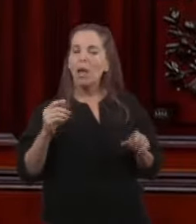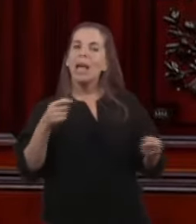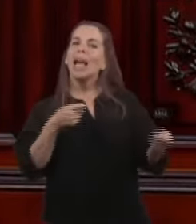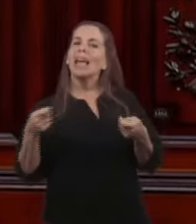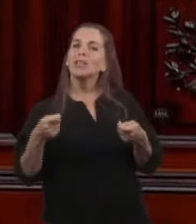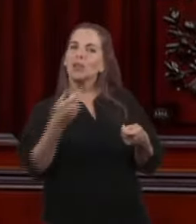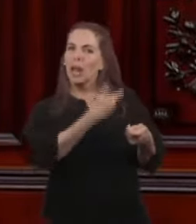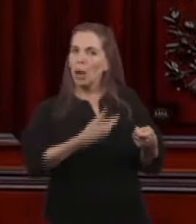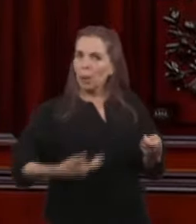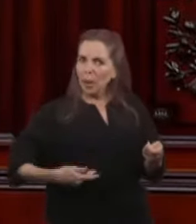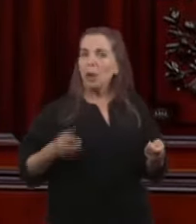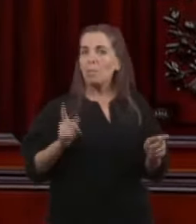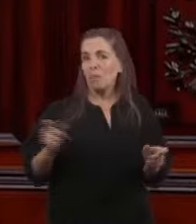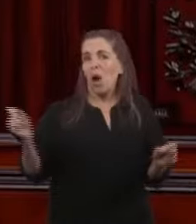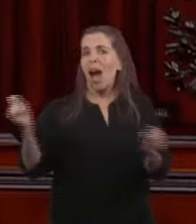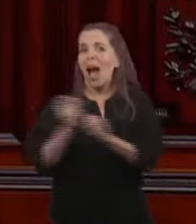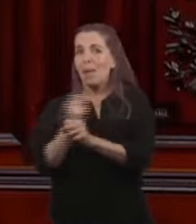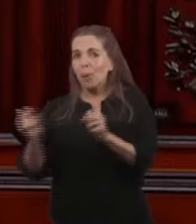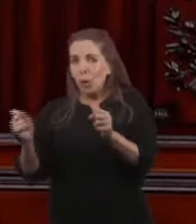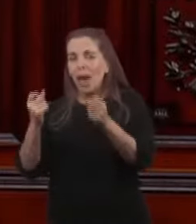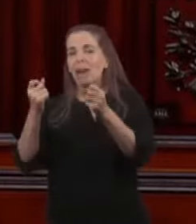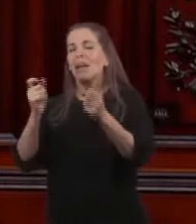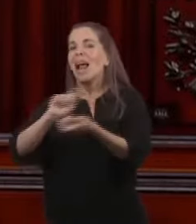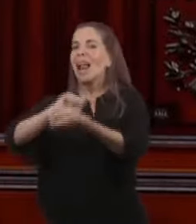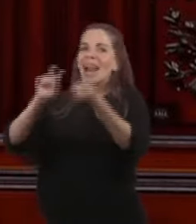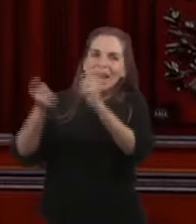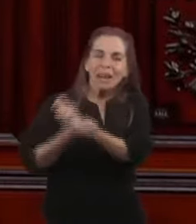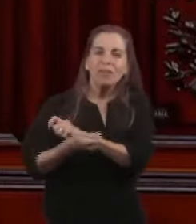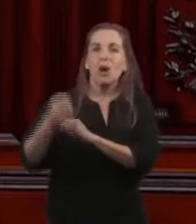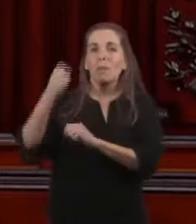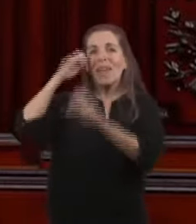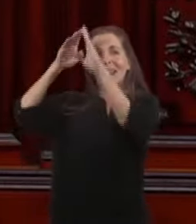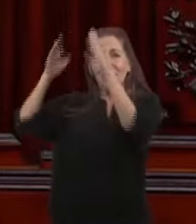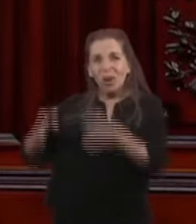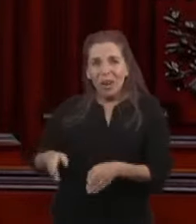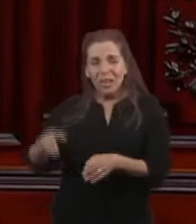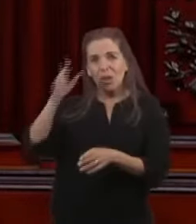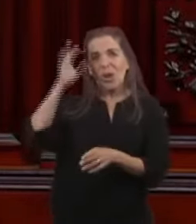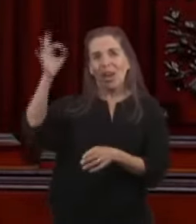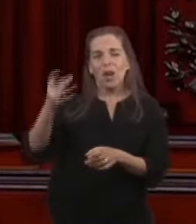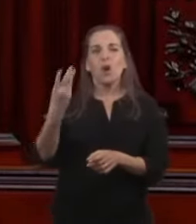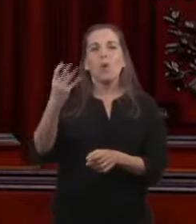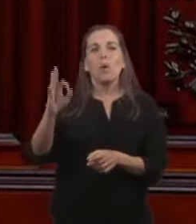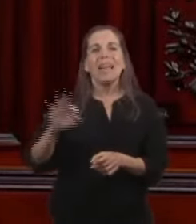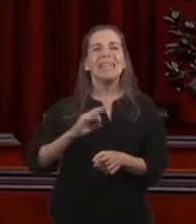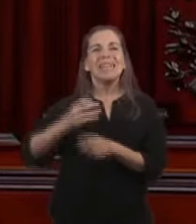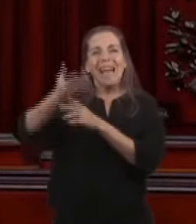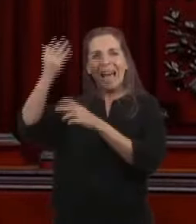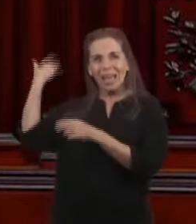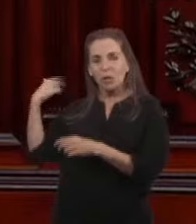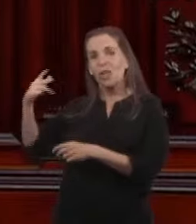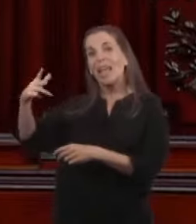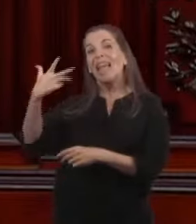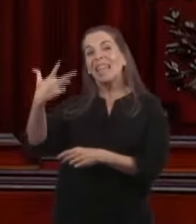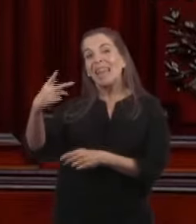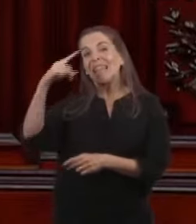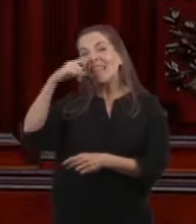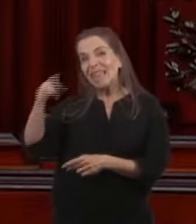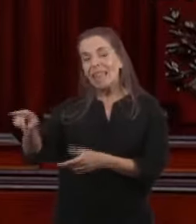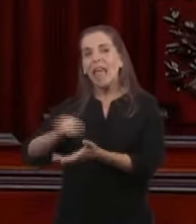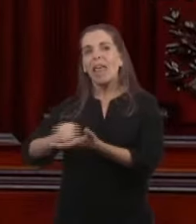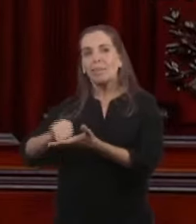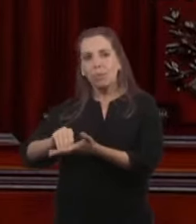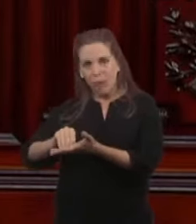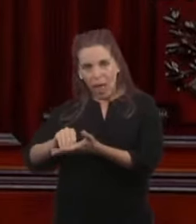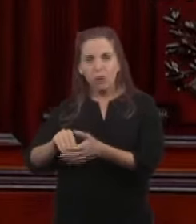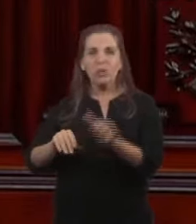es haber aprobado la reforma legislativa más grande de los últimos 40 años con 37 diputados y seis senadores